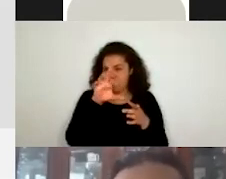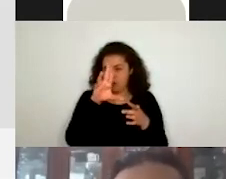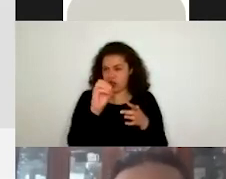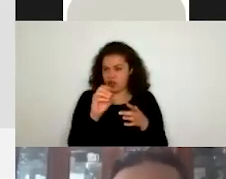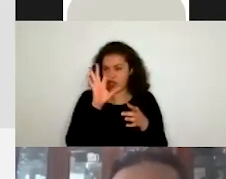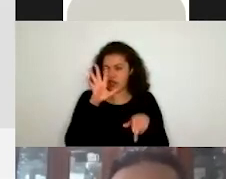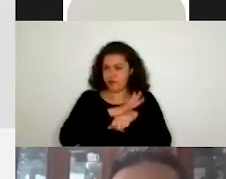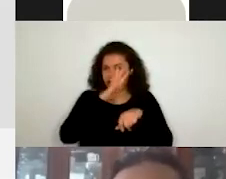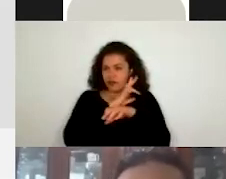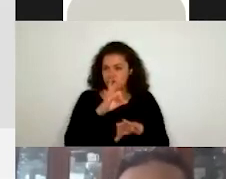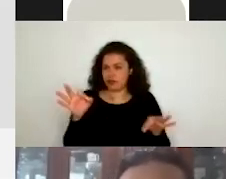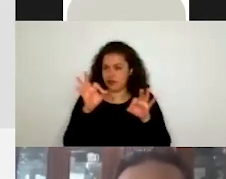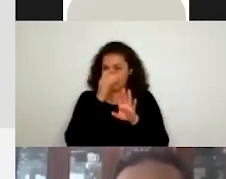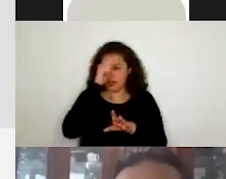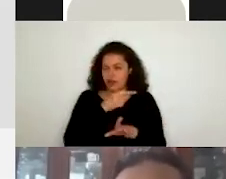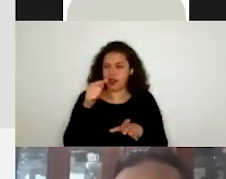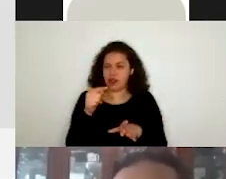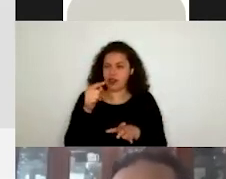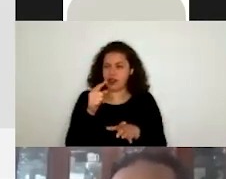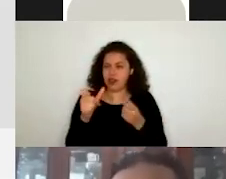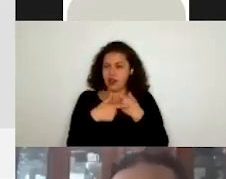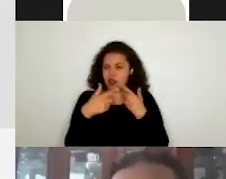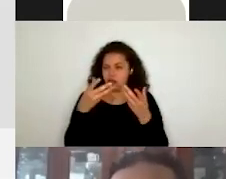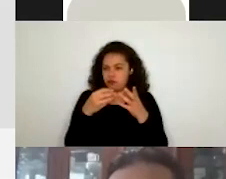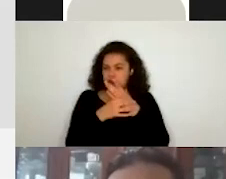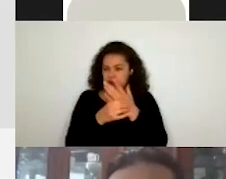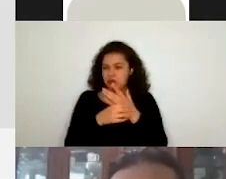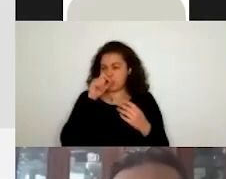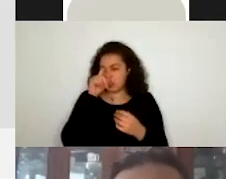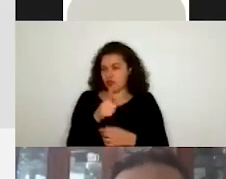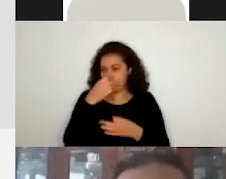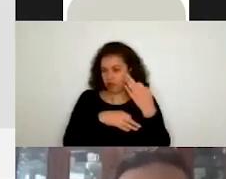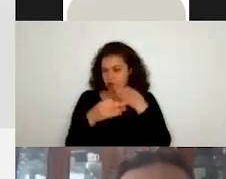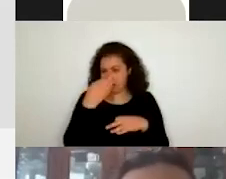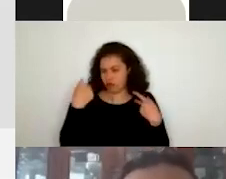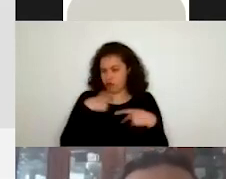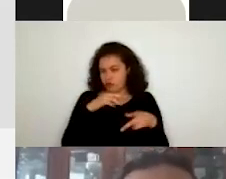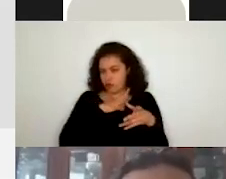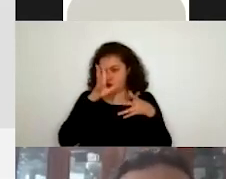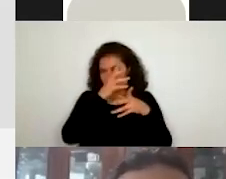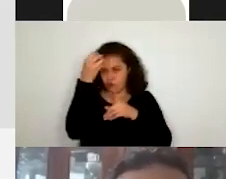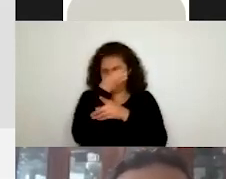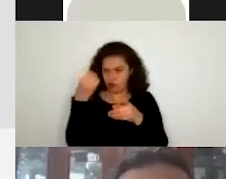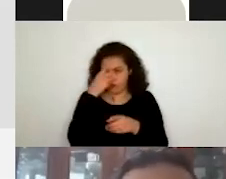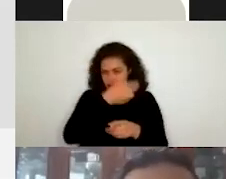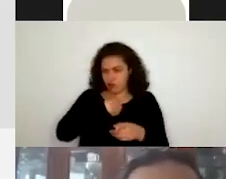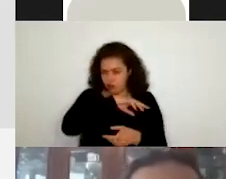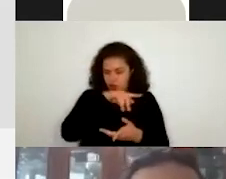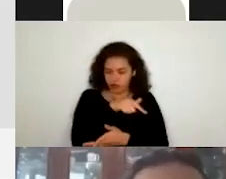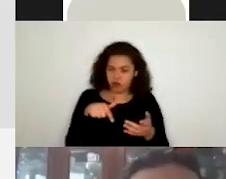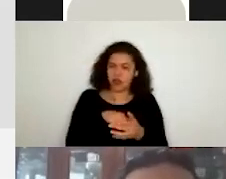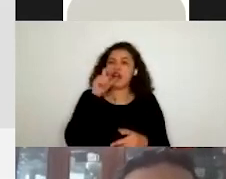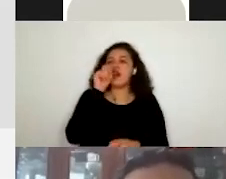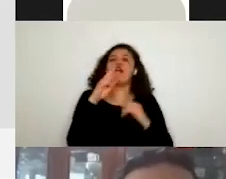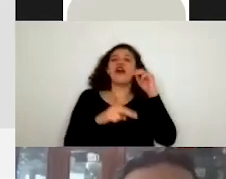solo de la cimentación, sino también de toda la estructura de nuestro establecimiento. Nos pide los niveles